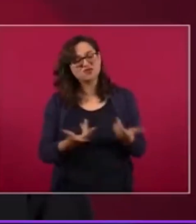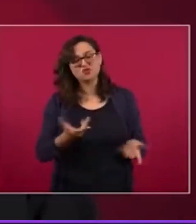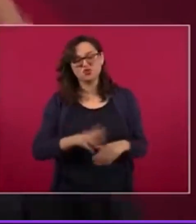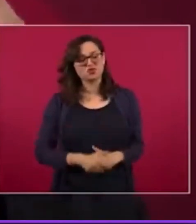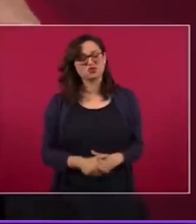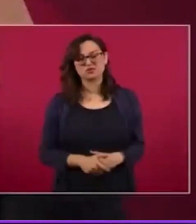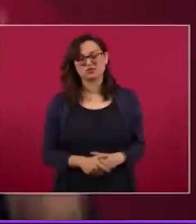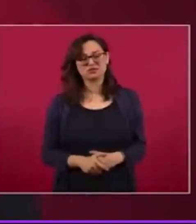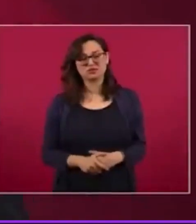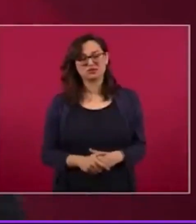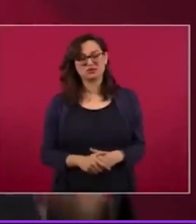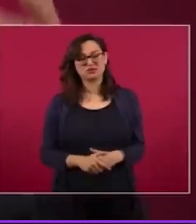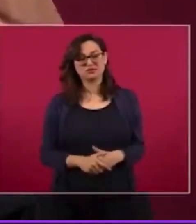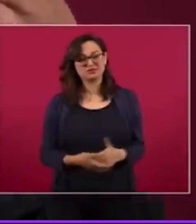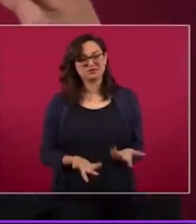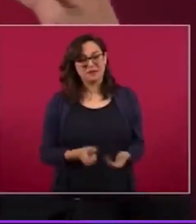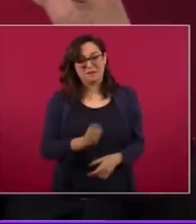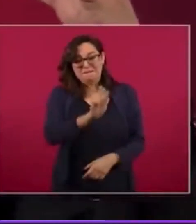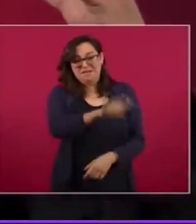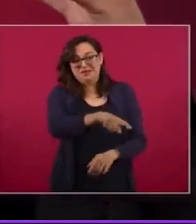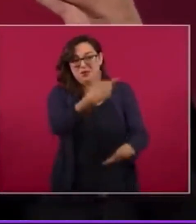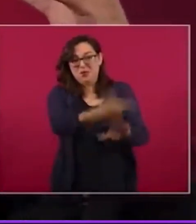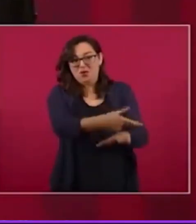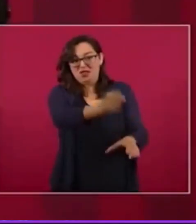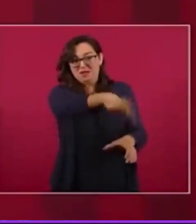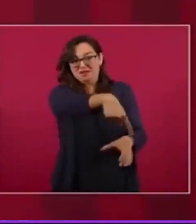es que i